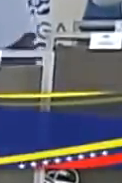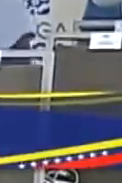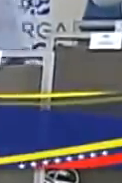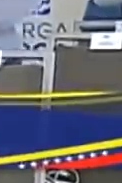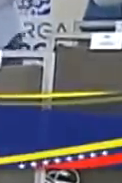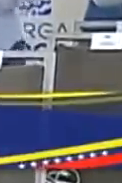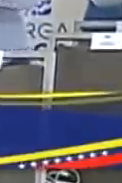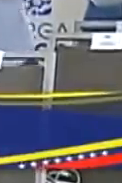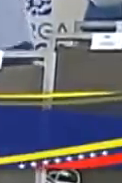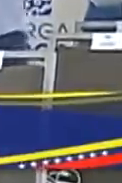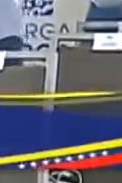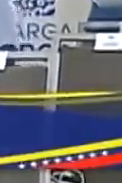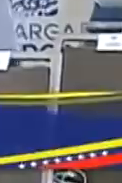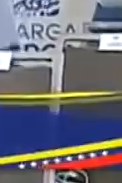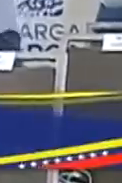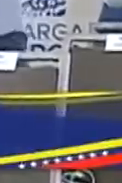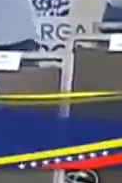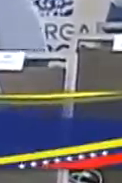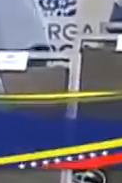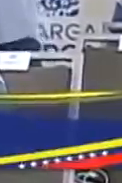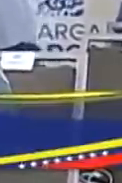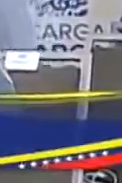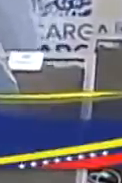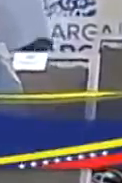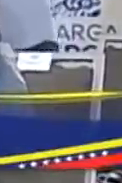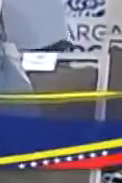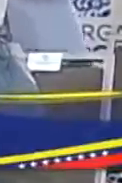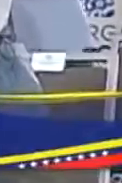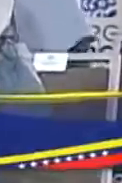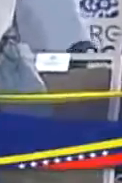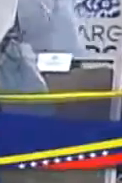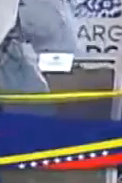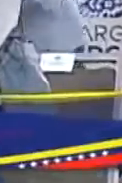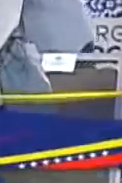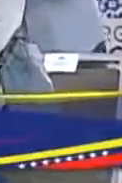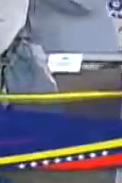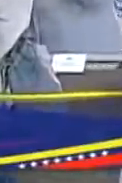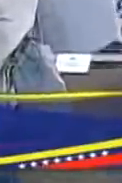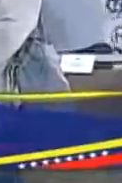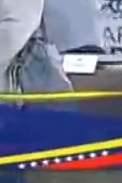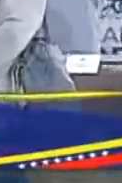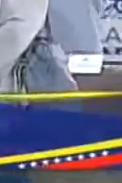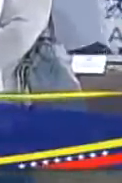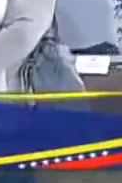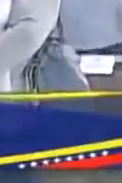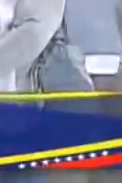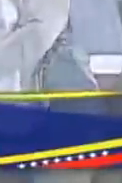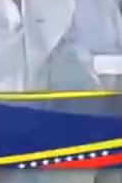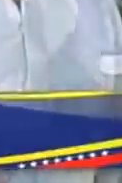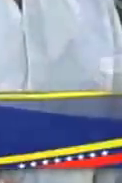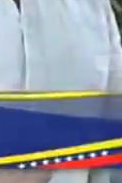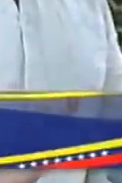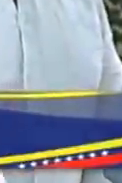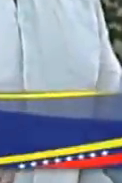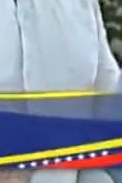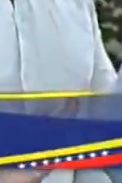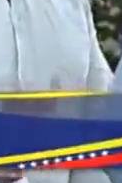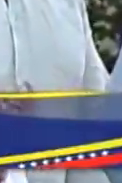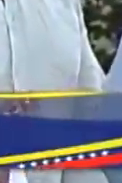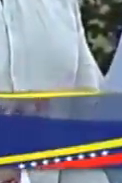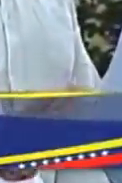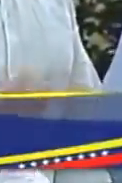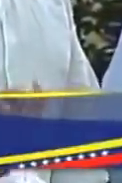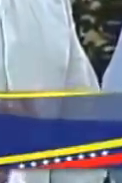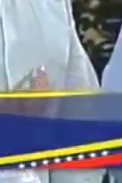real. Un modelo de economía real que también se apunta a derrotar el